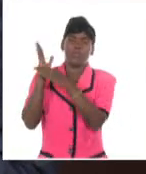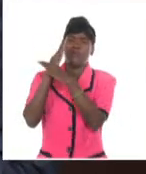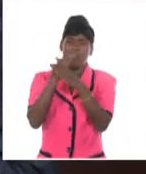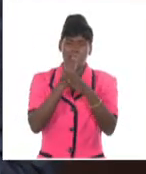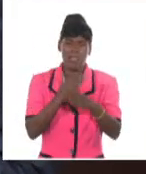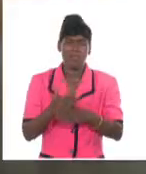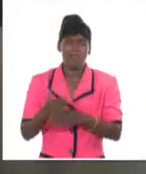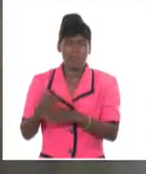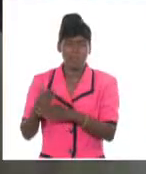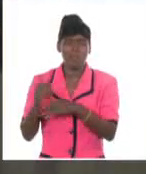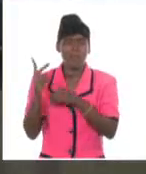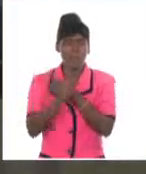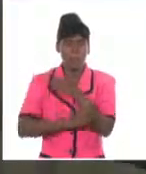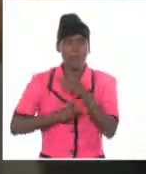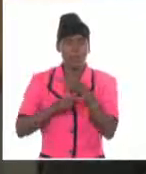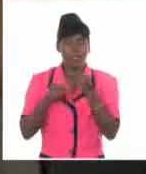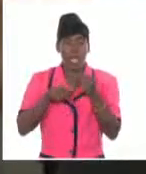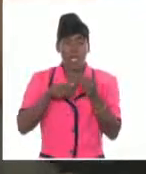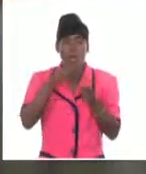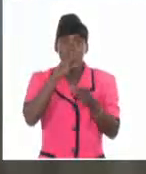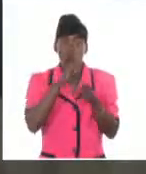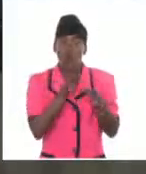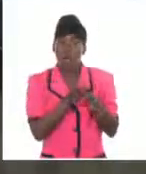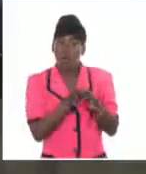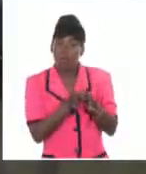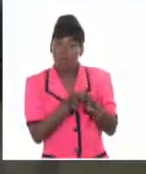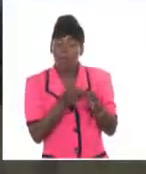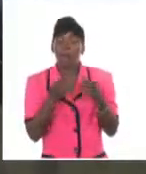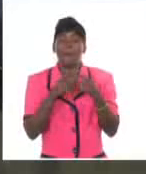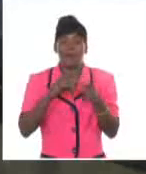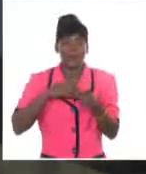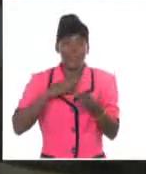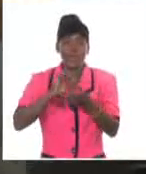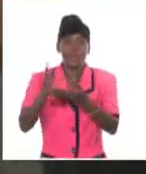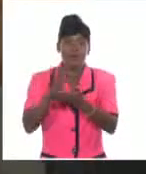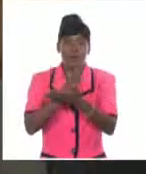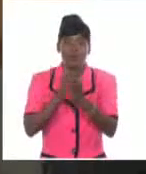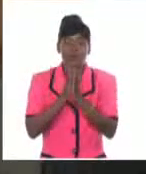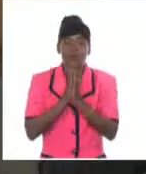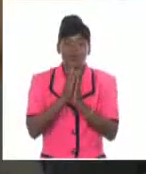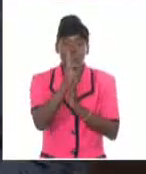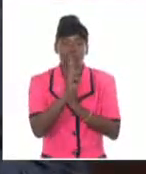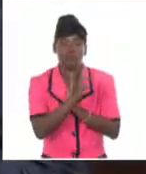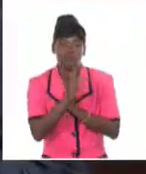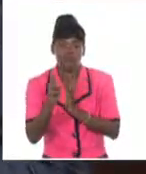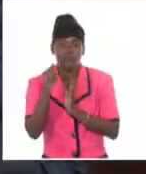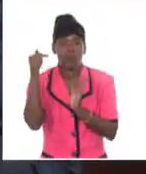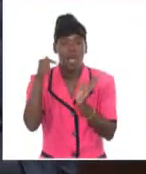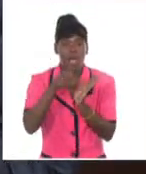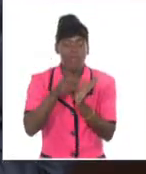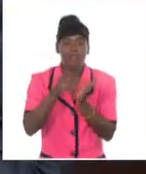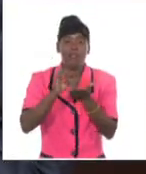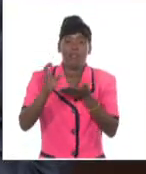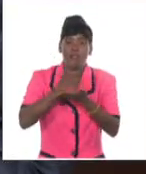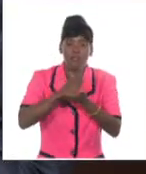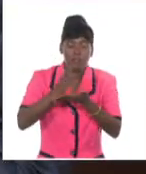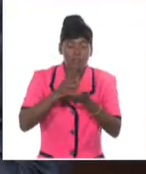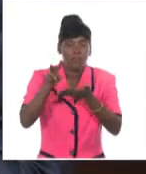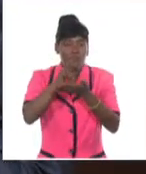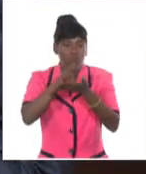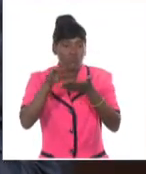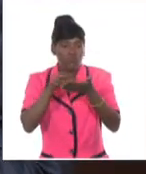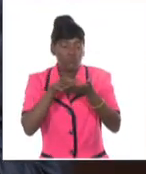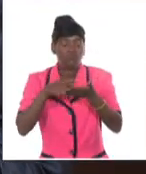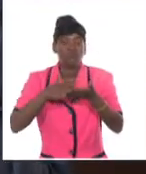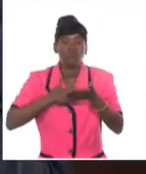el tamaño de nuestra población, que más Biblias recibe. Cuba es uno de los países que goza de mayor libertad